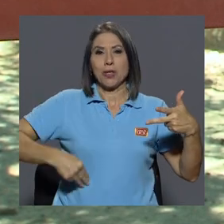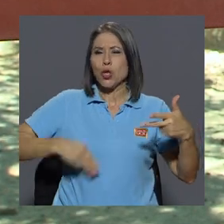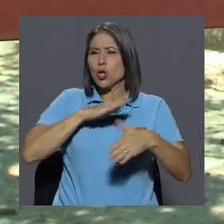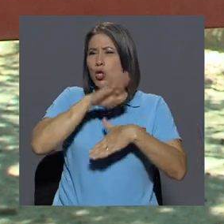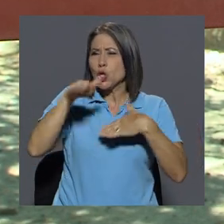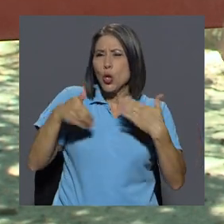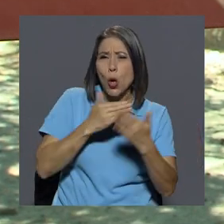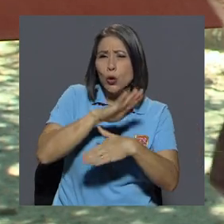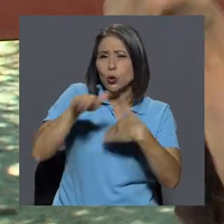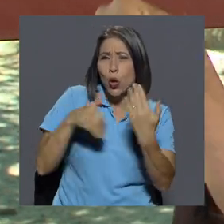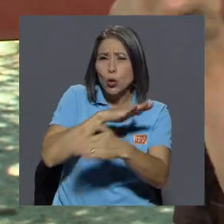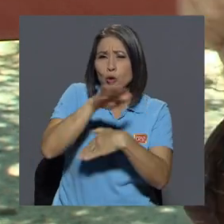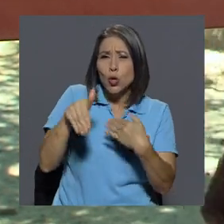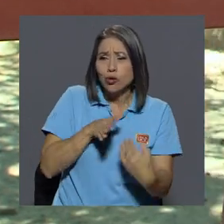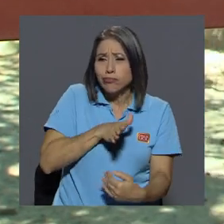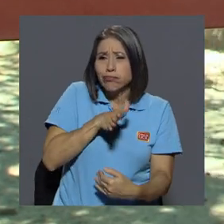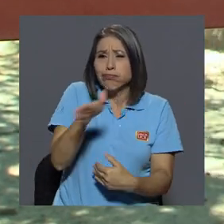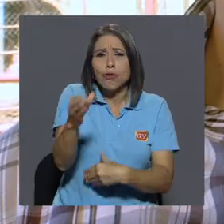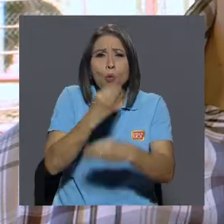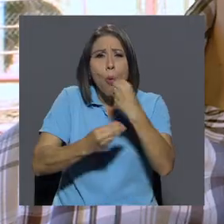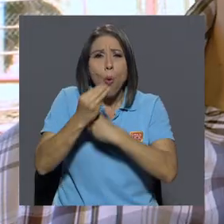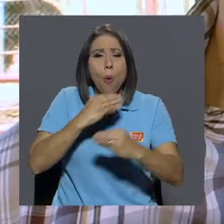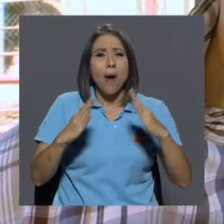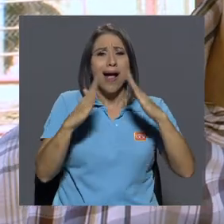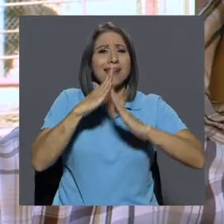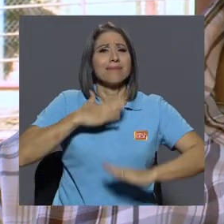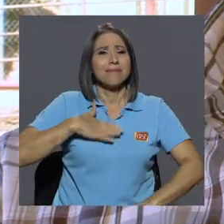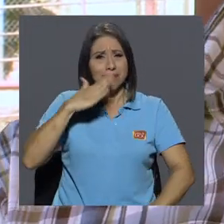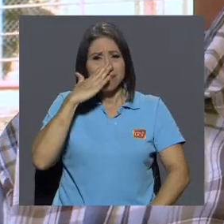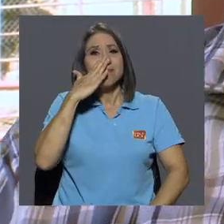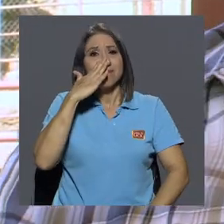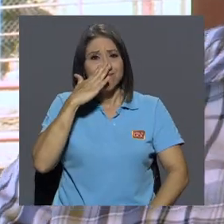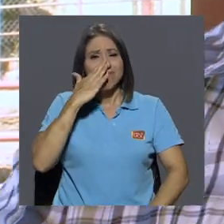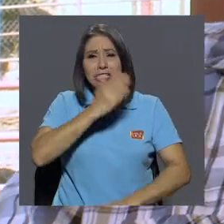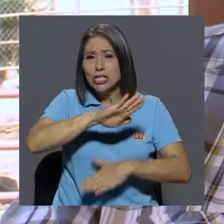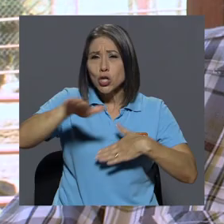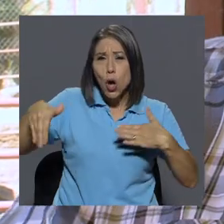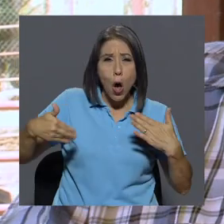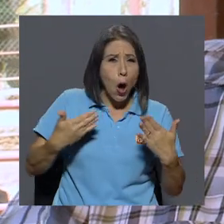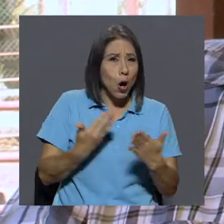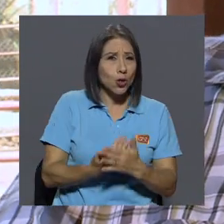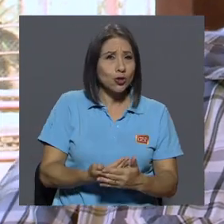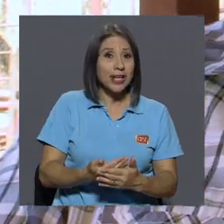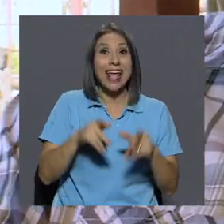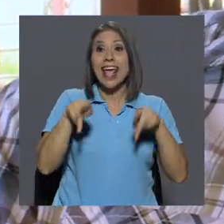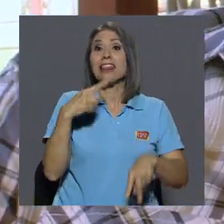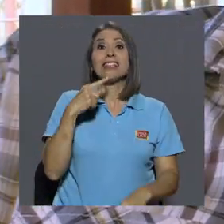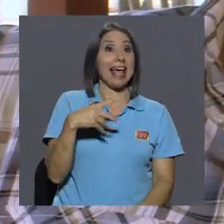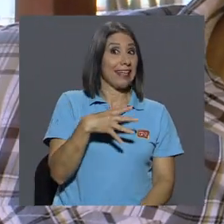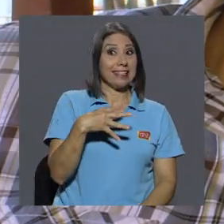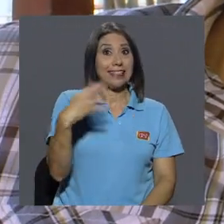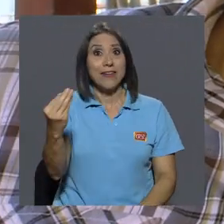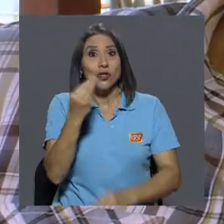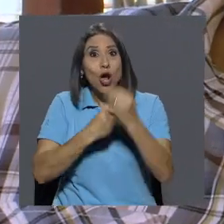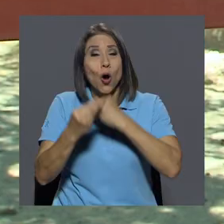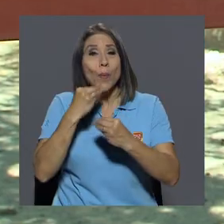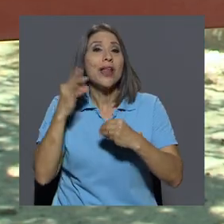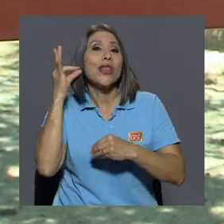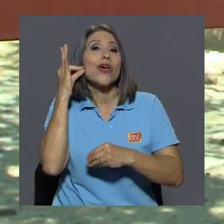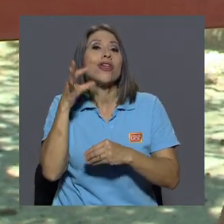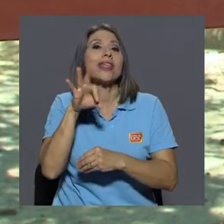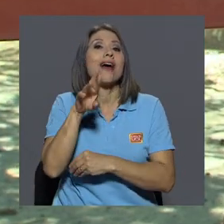todos comían en la casa de mi mamá. Todos. Llévenos a comer donde doña Flor, donde